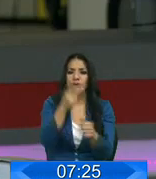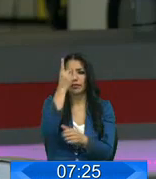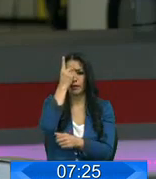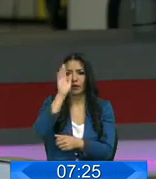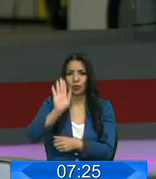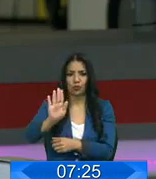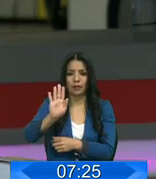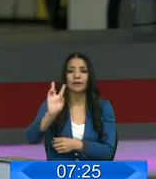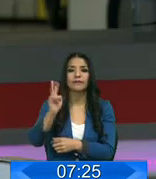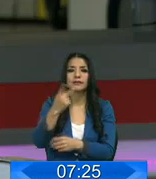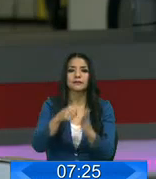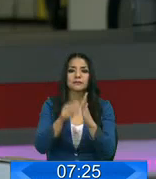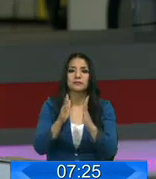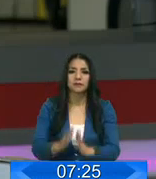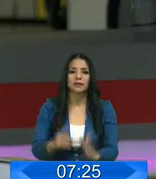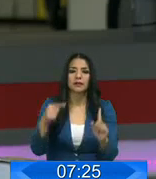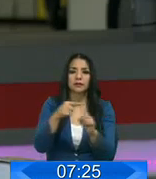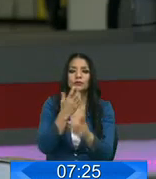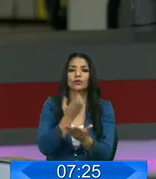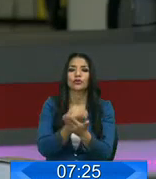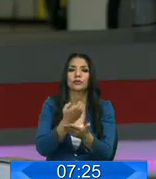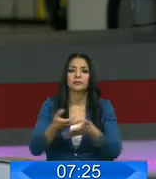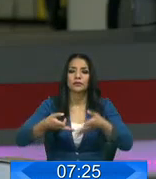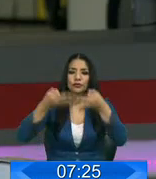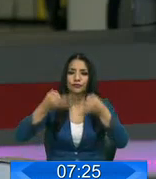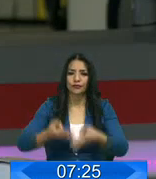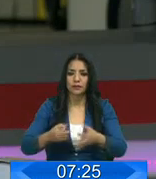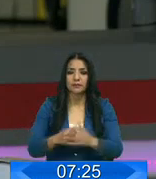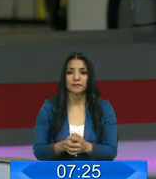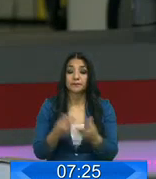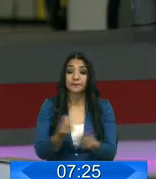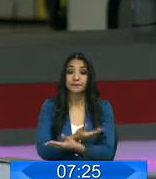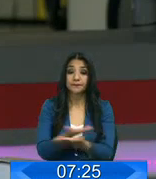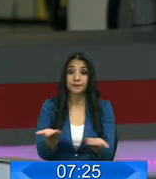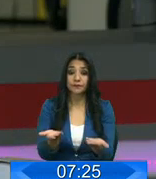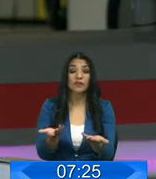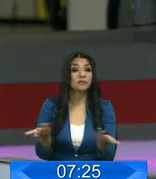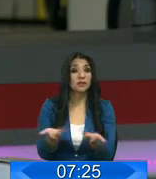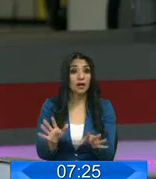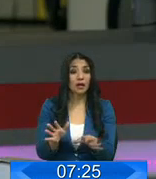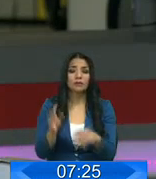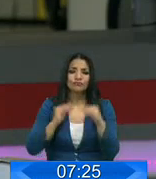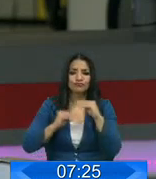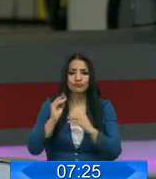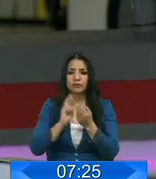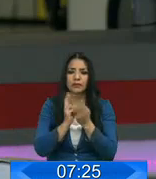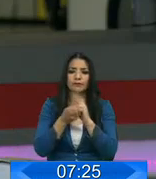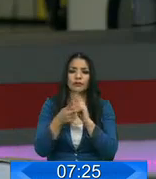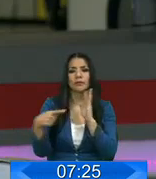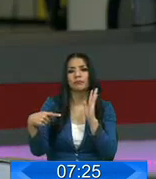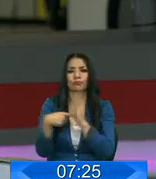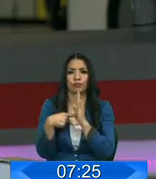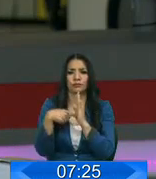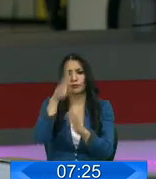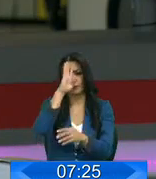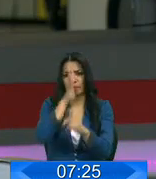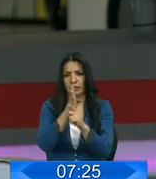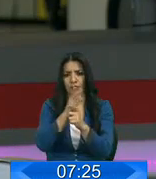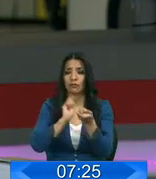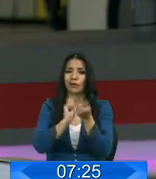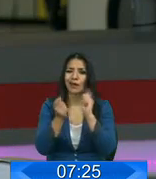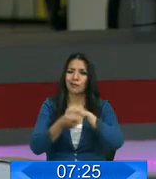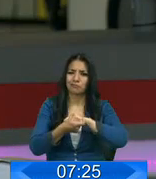el viceministro de Economía, Santiago Caviedes, quien informó además que se trabaja en una reforma tributaria que buscará corregir